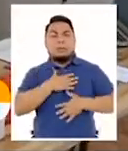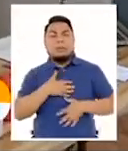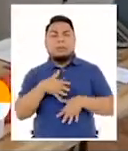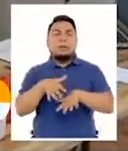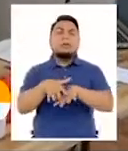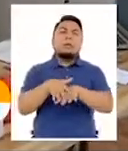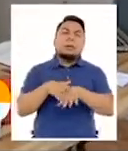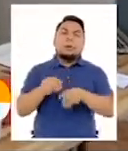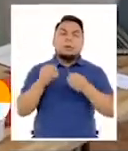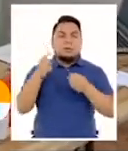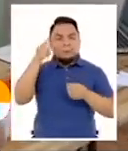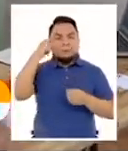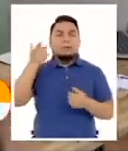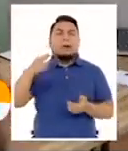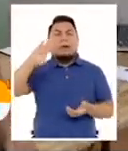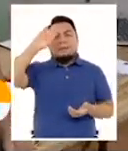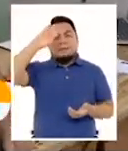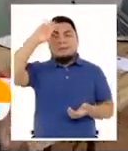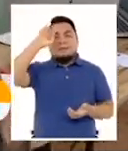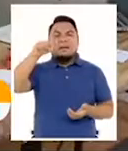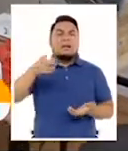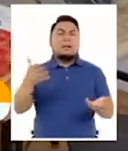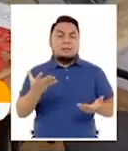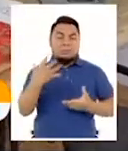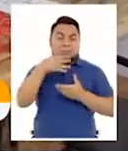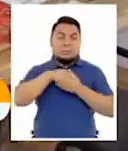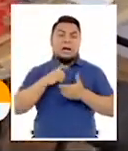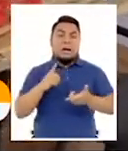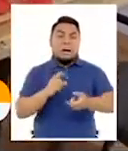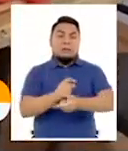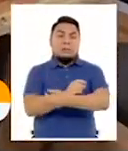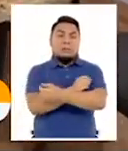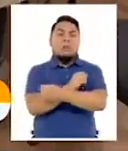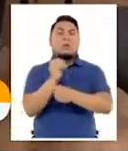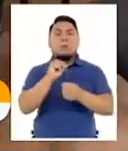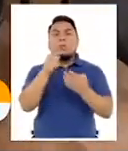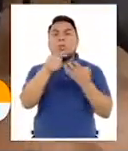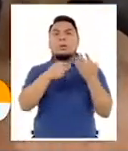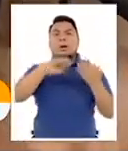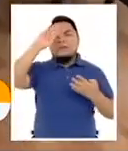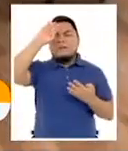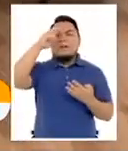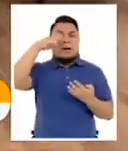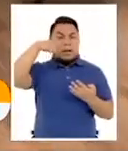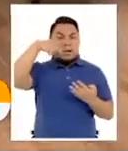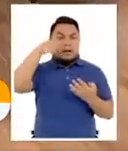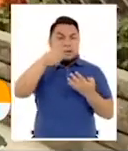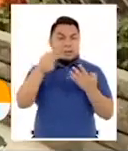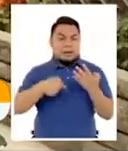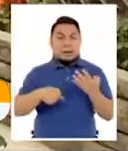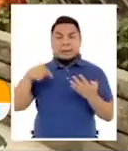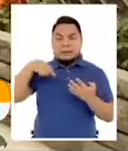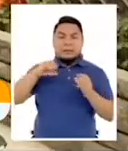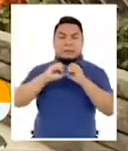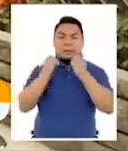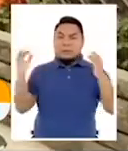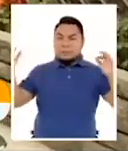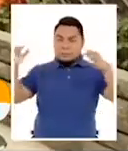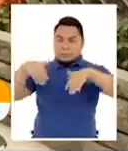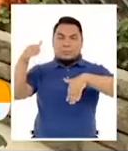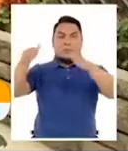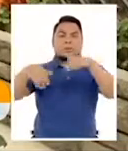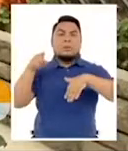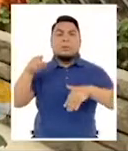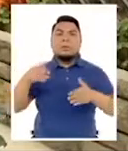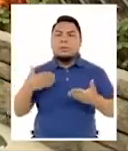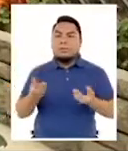para poder sobrellevar una enfermedad compleja como es el cáncer o las enfermedades poco frecuentes que son las que más tratamos en Esperantra es ser un paciente empoderado